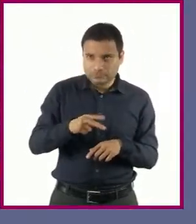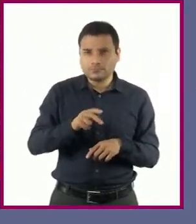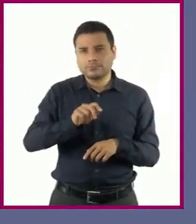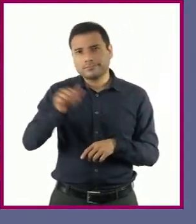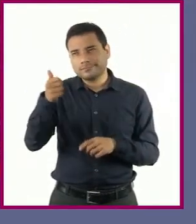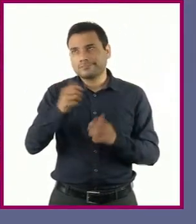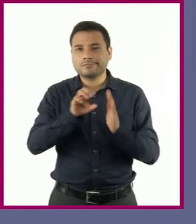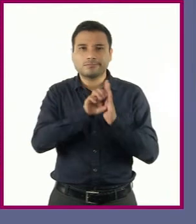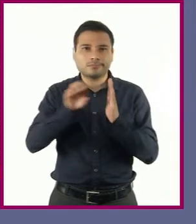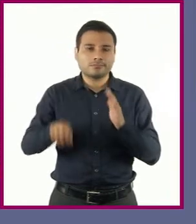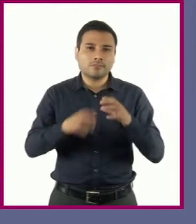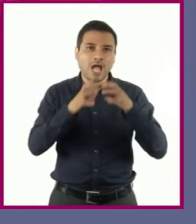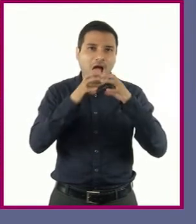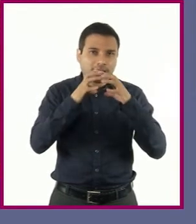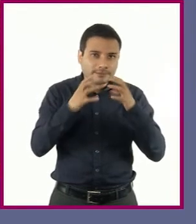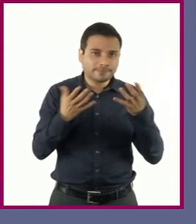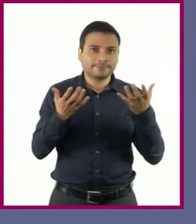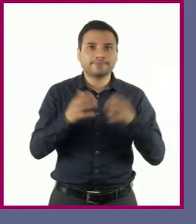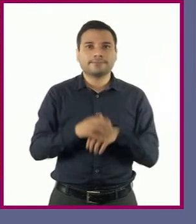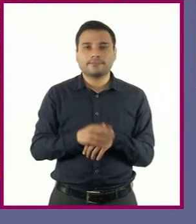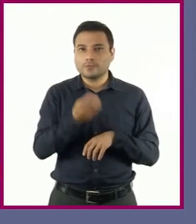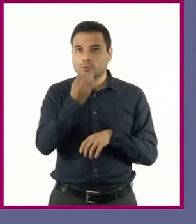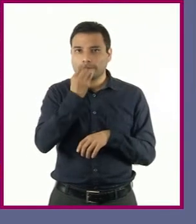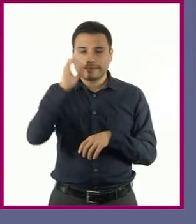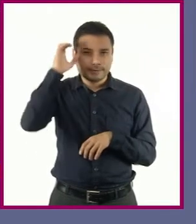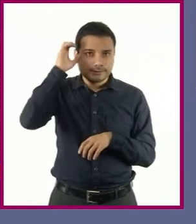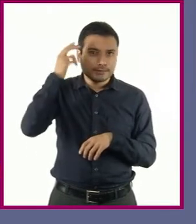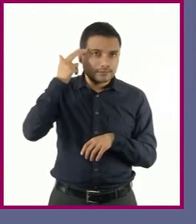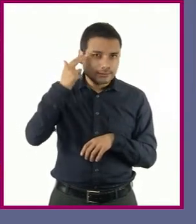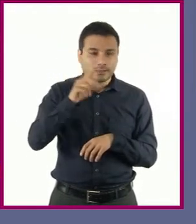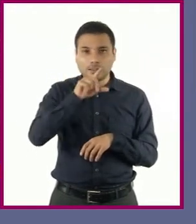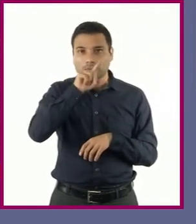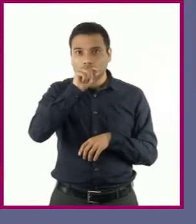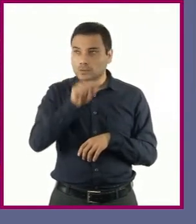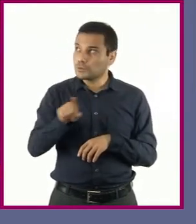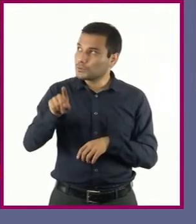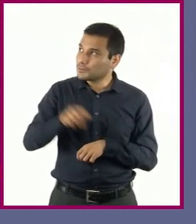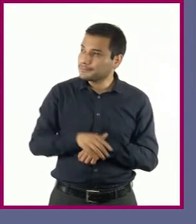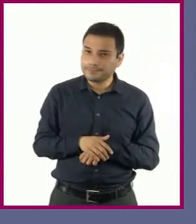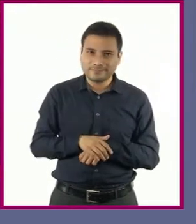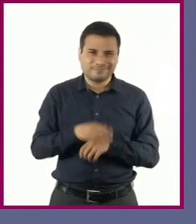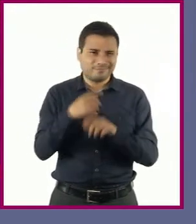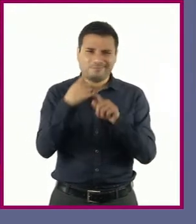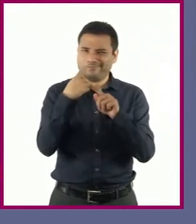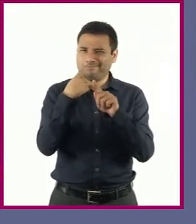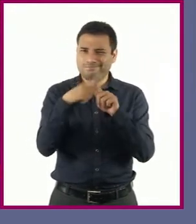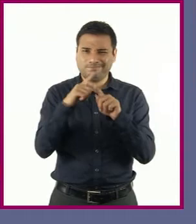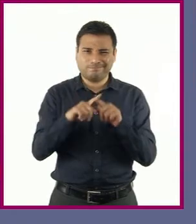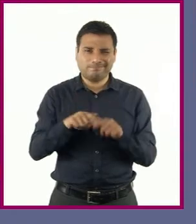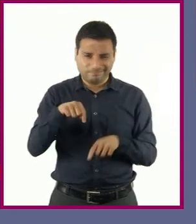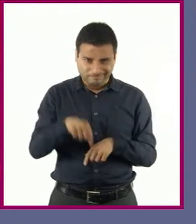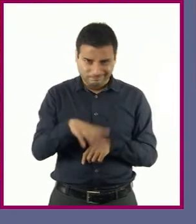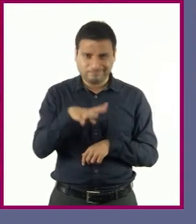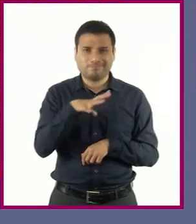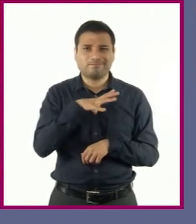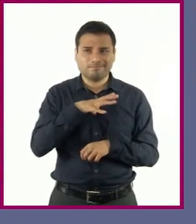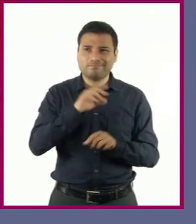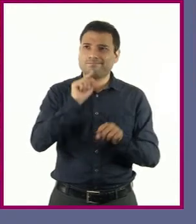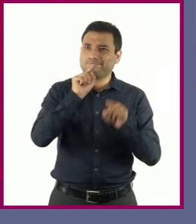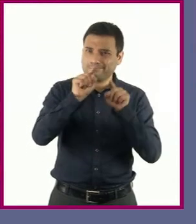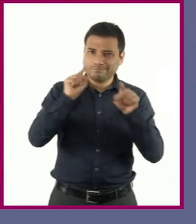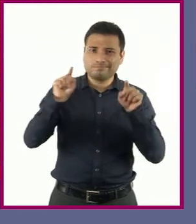como las hamburguesas, la comida china, el pollo frito, entre muchos otros, en todas partes del